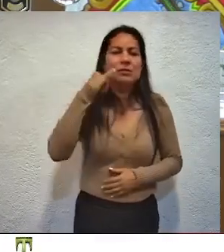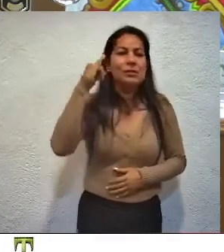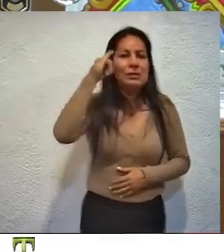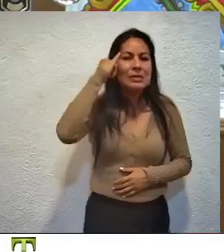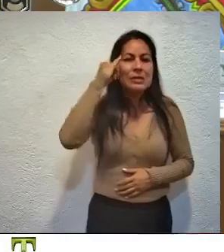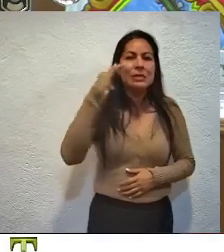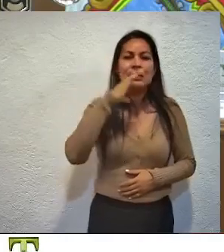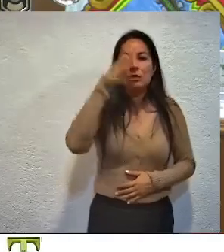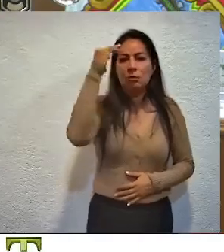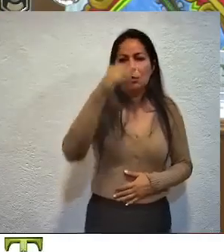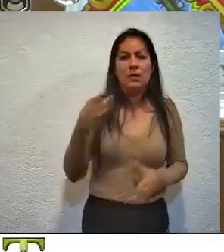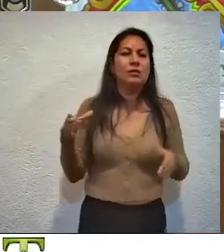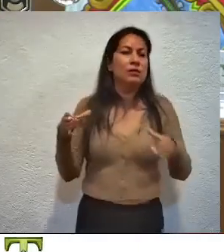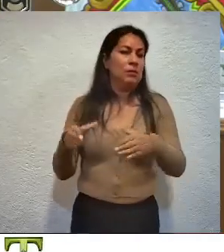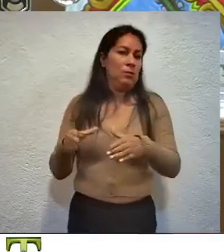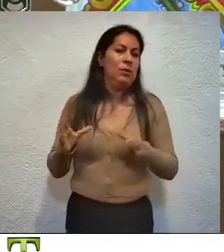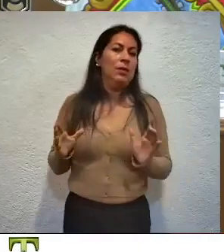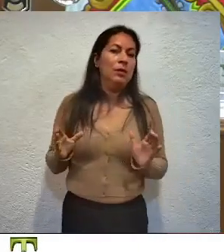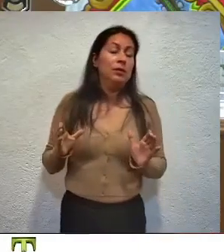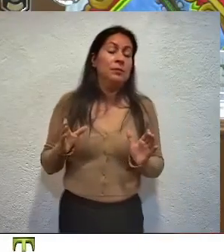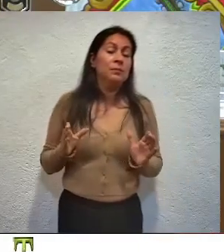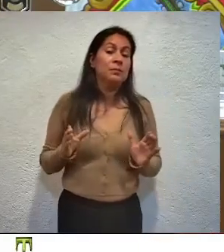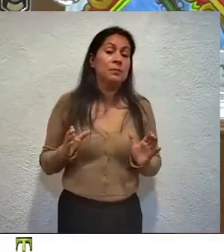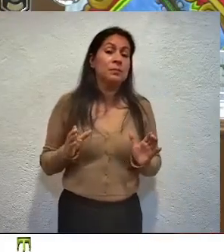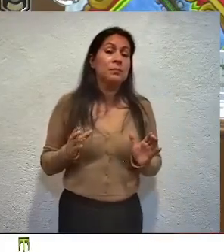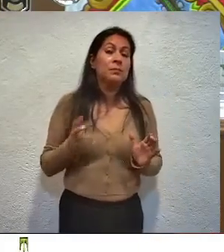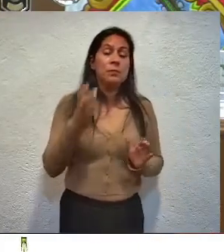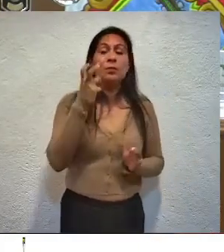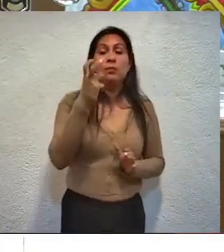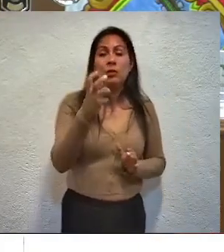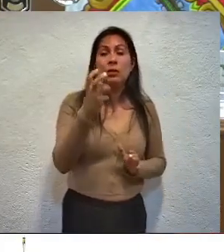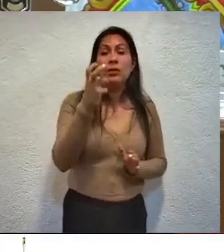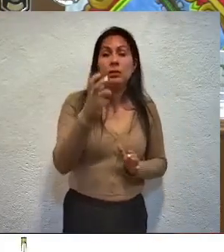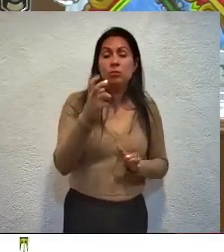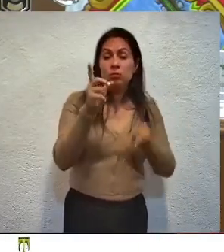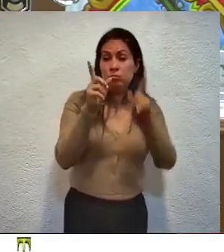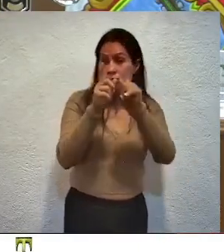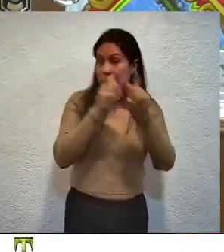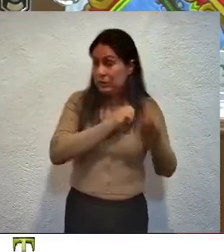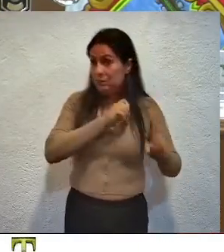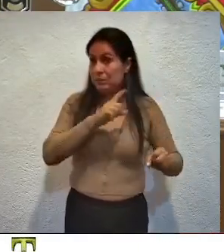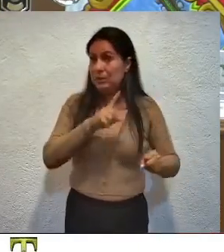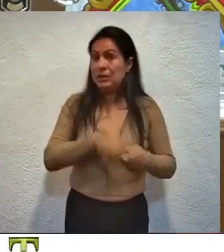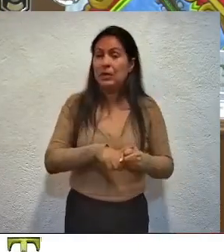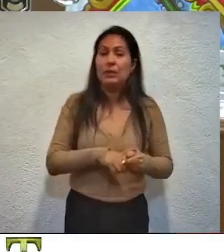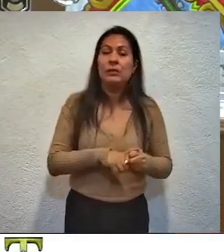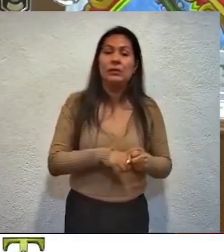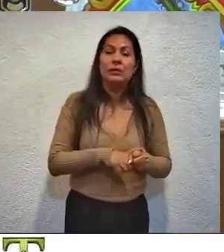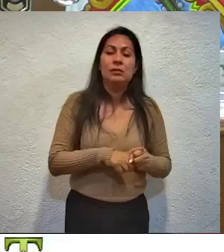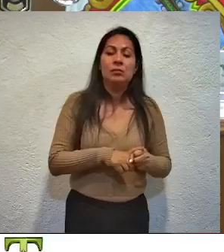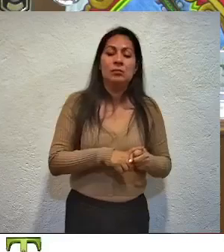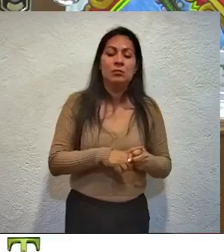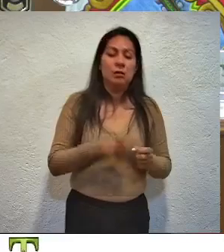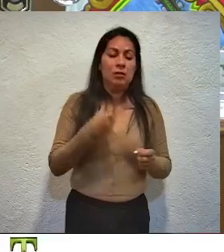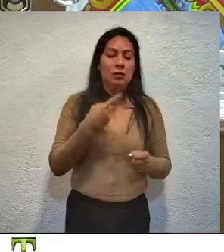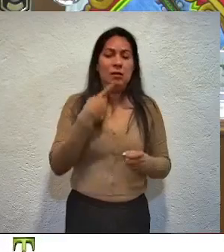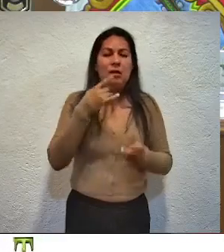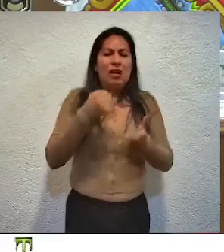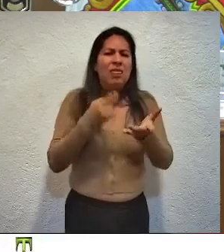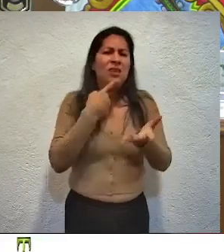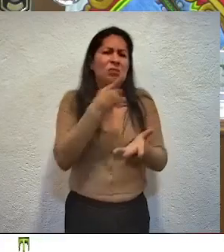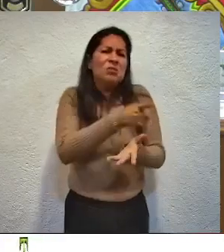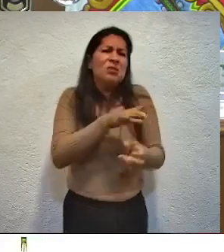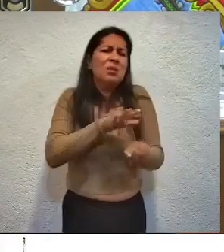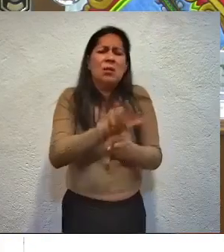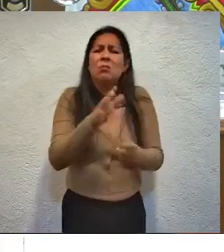comunidades afromexicanas, por lo que, siendo el caso en concreto, del acuerdo impugnado deriva de